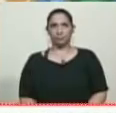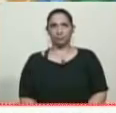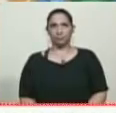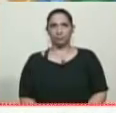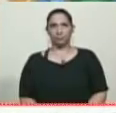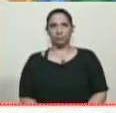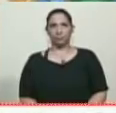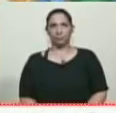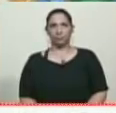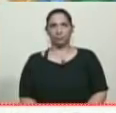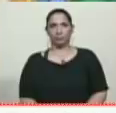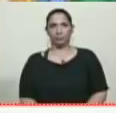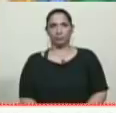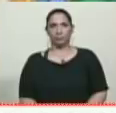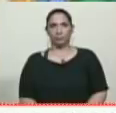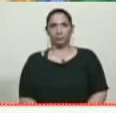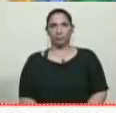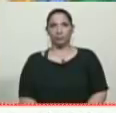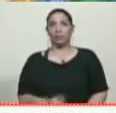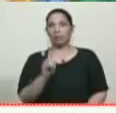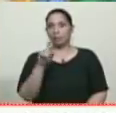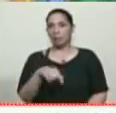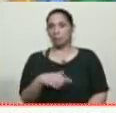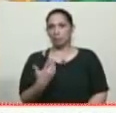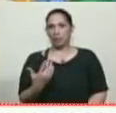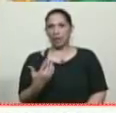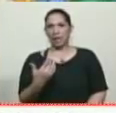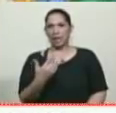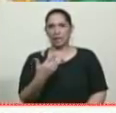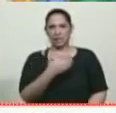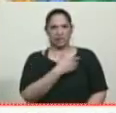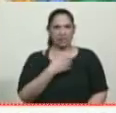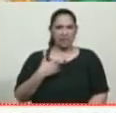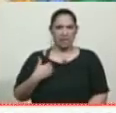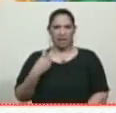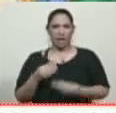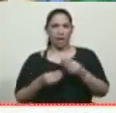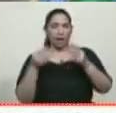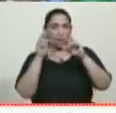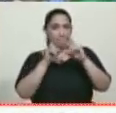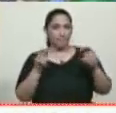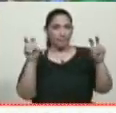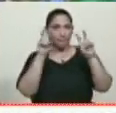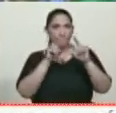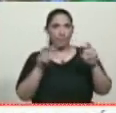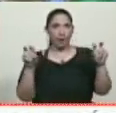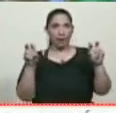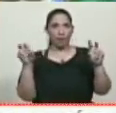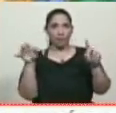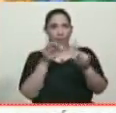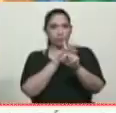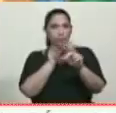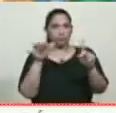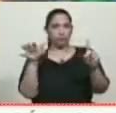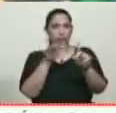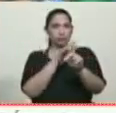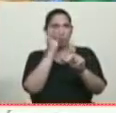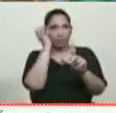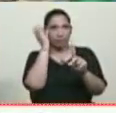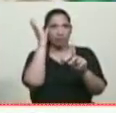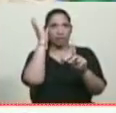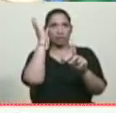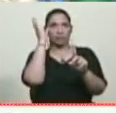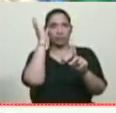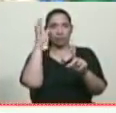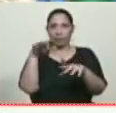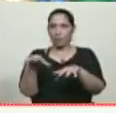Se pone también detrás del mito de Guayana y hace una expedición para engañar a los demás en la creación de un